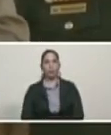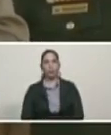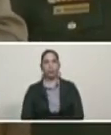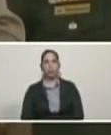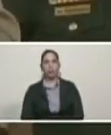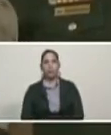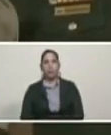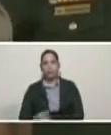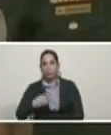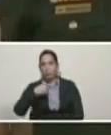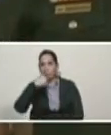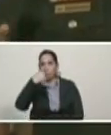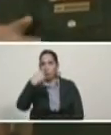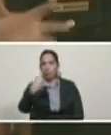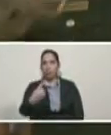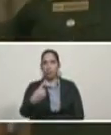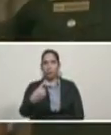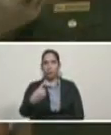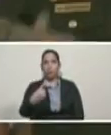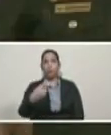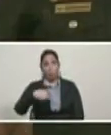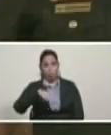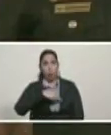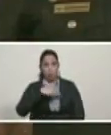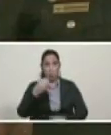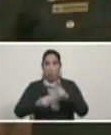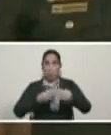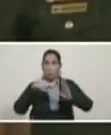Lo dije y lo hemos cumplido.